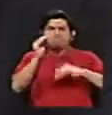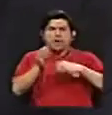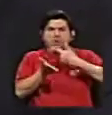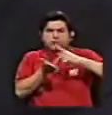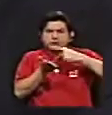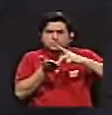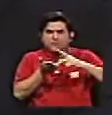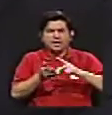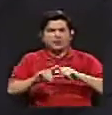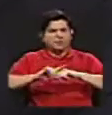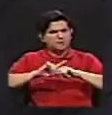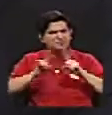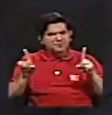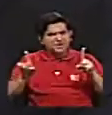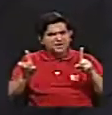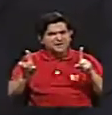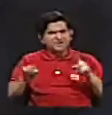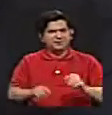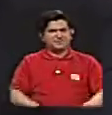hay una serie de